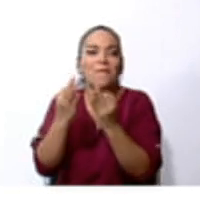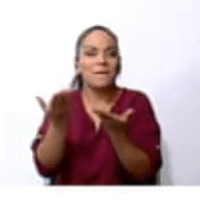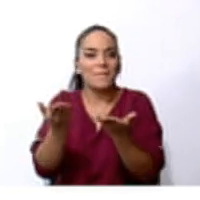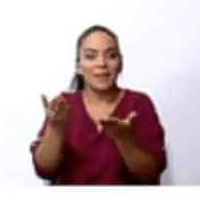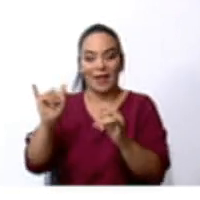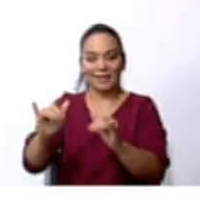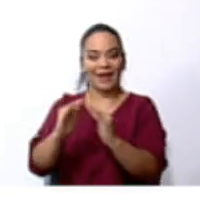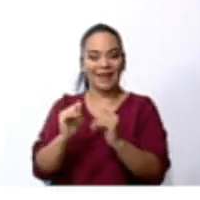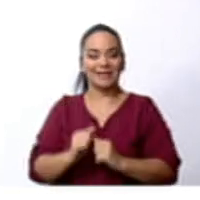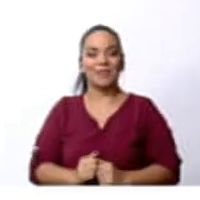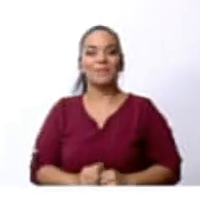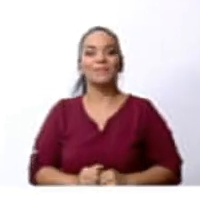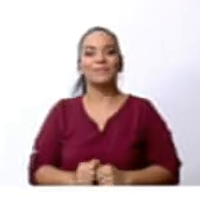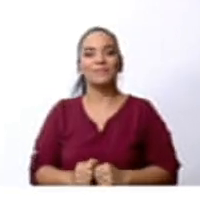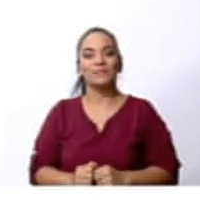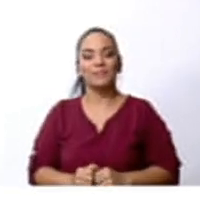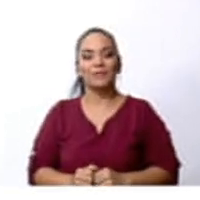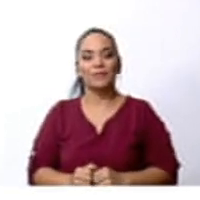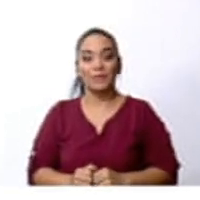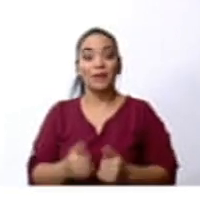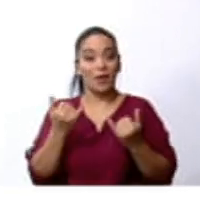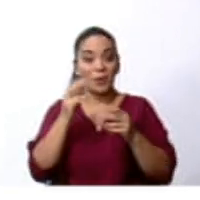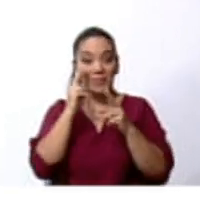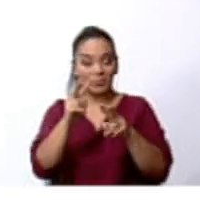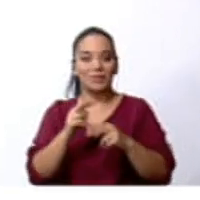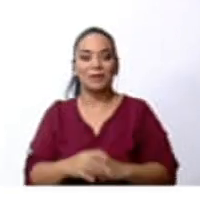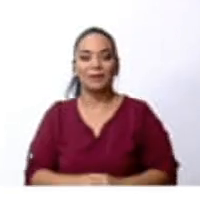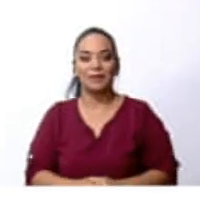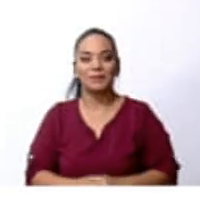casa. Así que vamos a ver